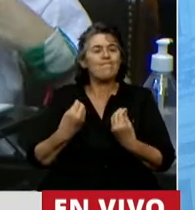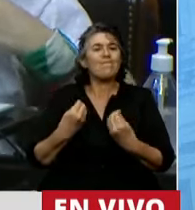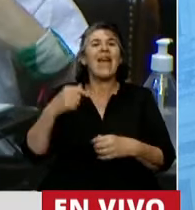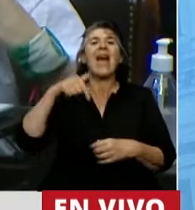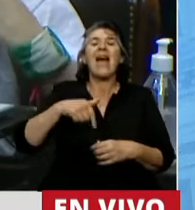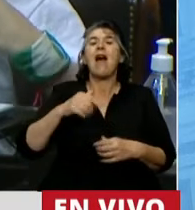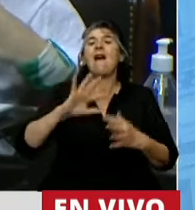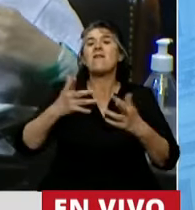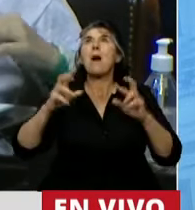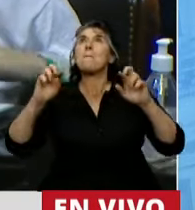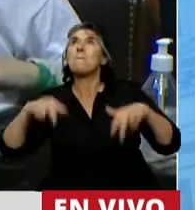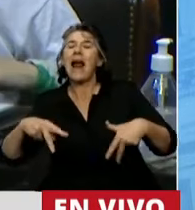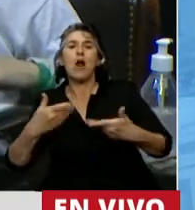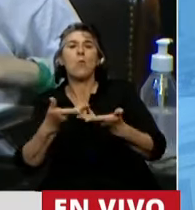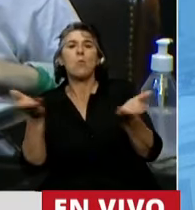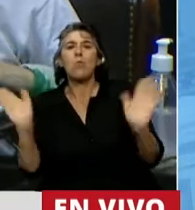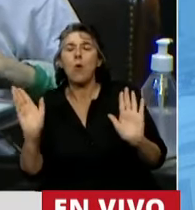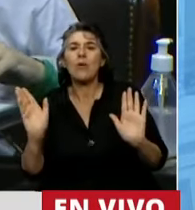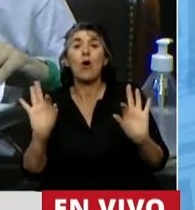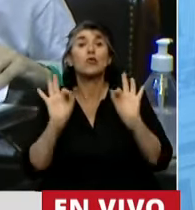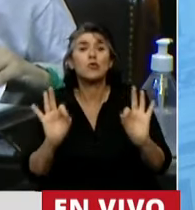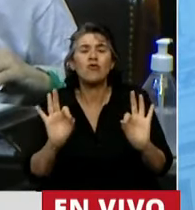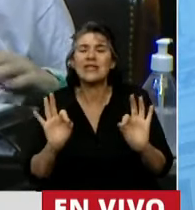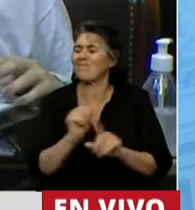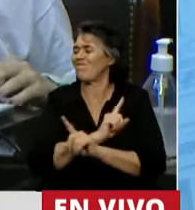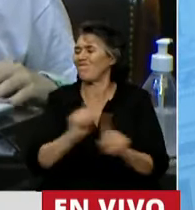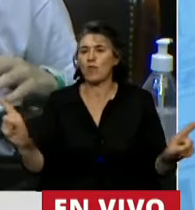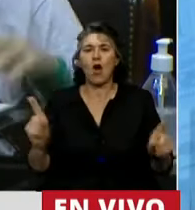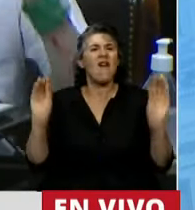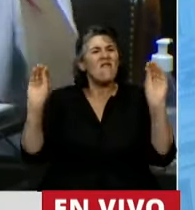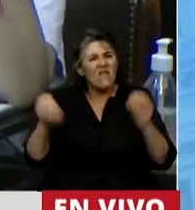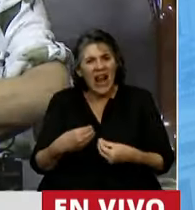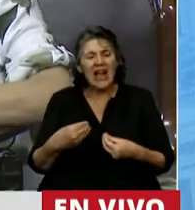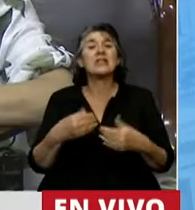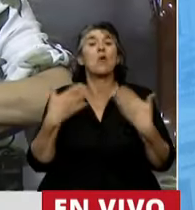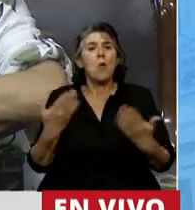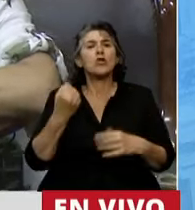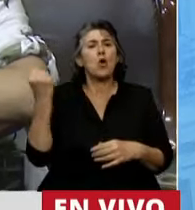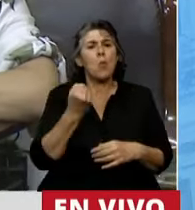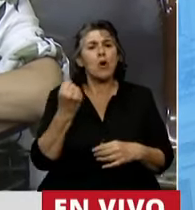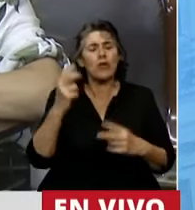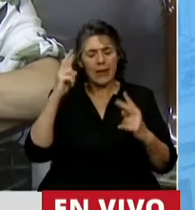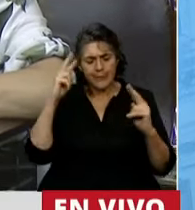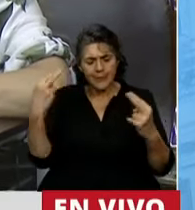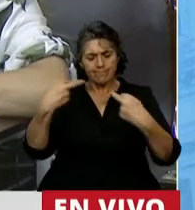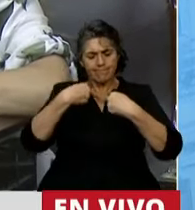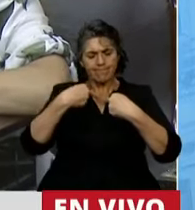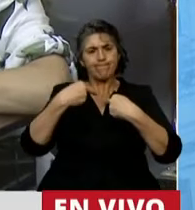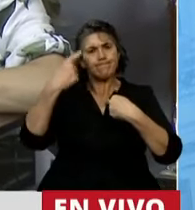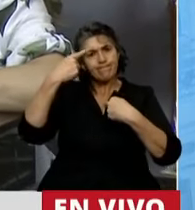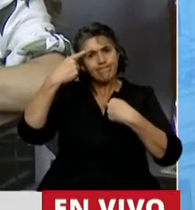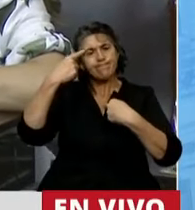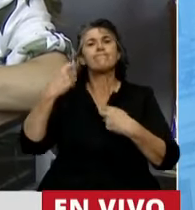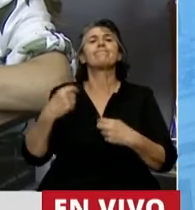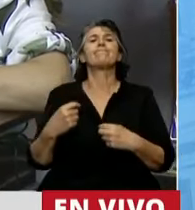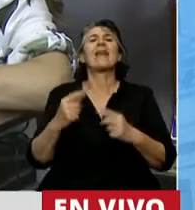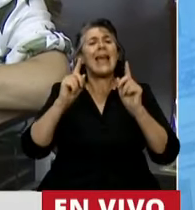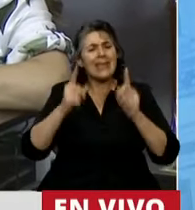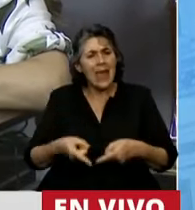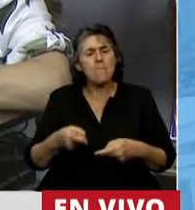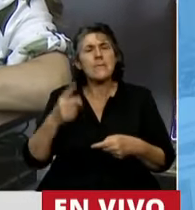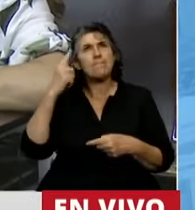insuficiente y ha fracasado. Por eso es importante ver al aborto, a